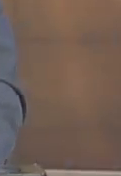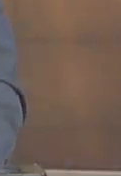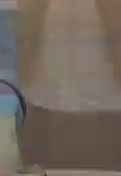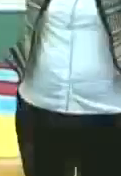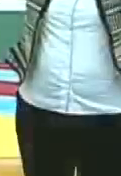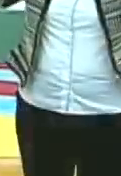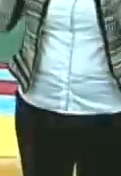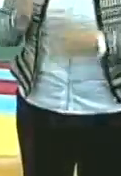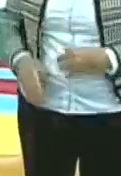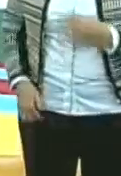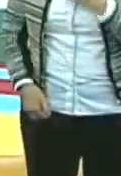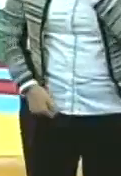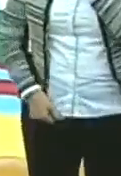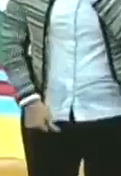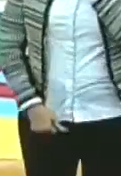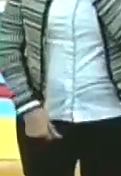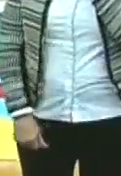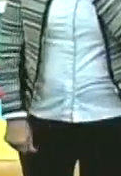Veamos.